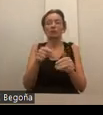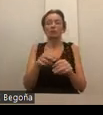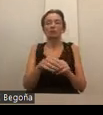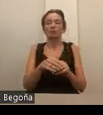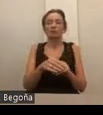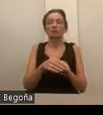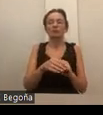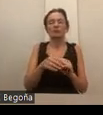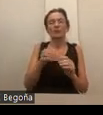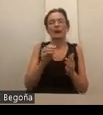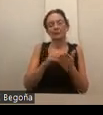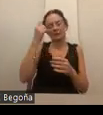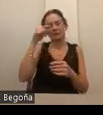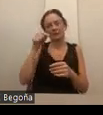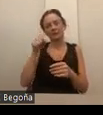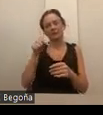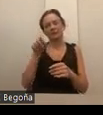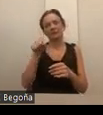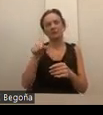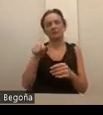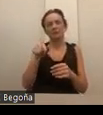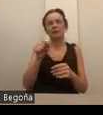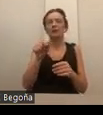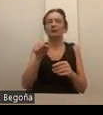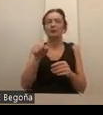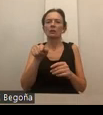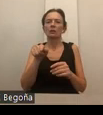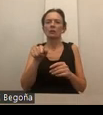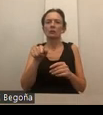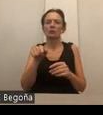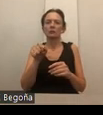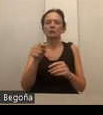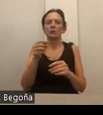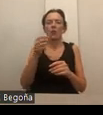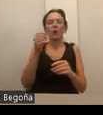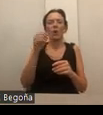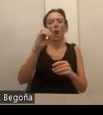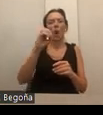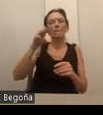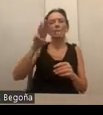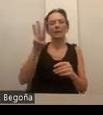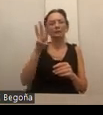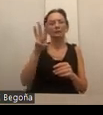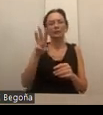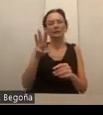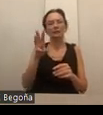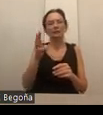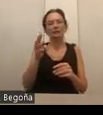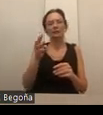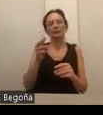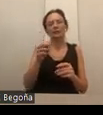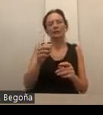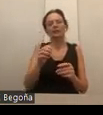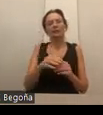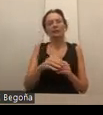que evidentemente los ácidos grasos omega 3, por su estructura poliinsaturada,